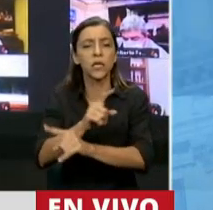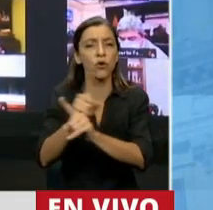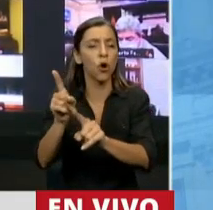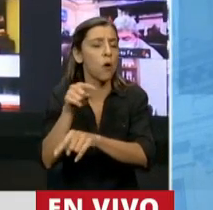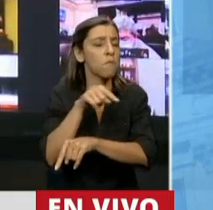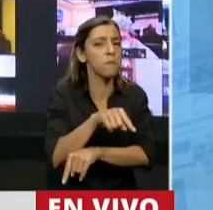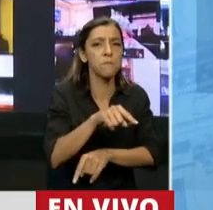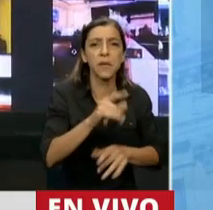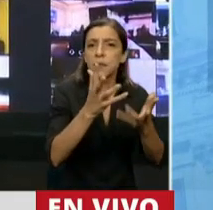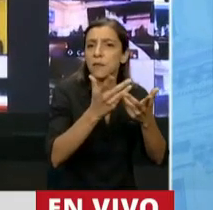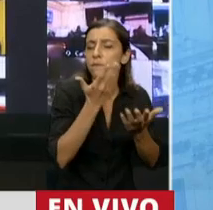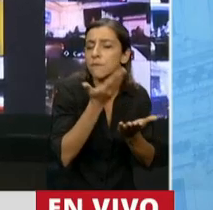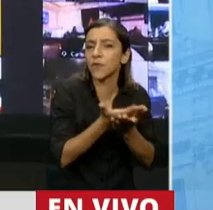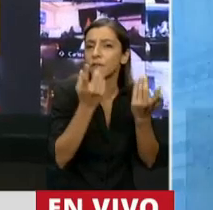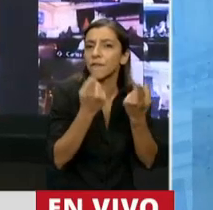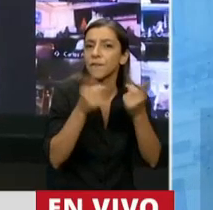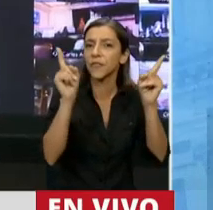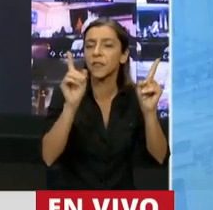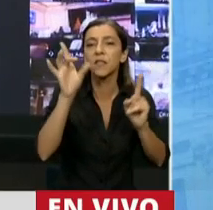se plantea